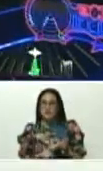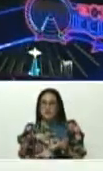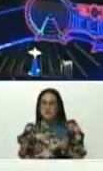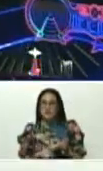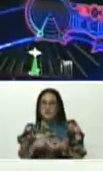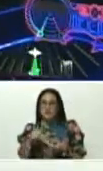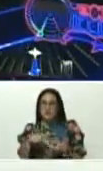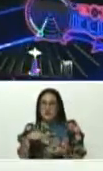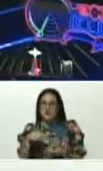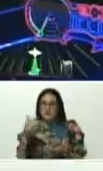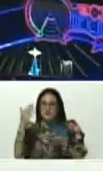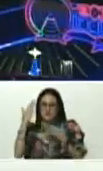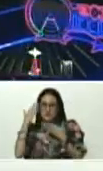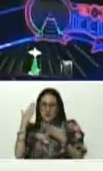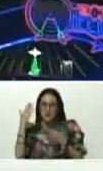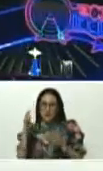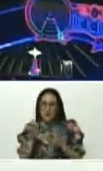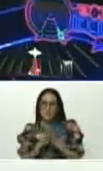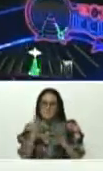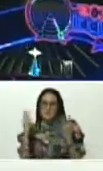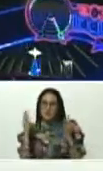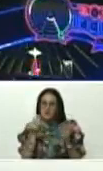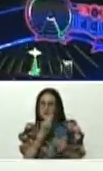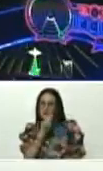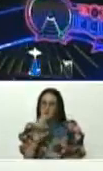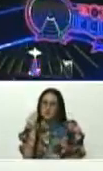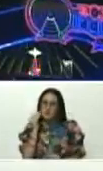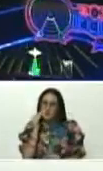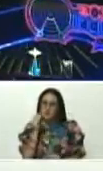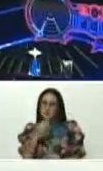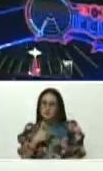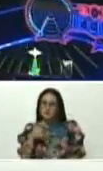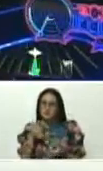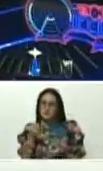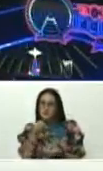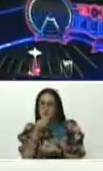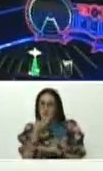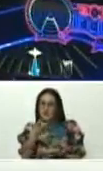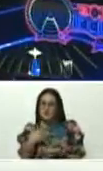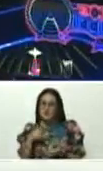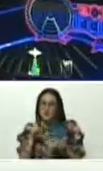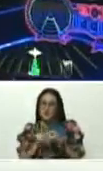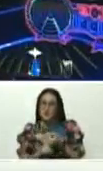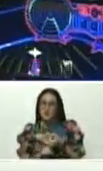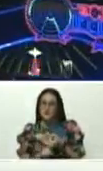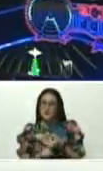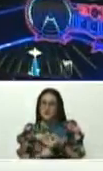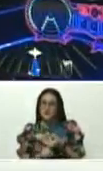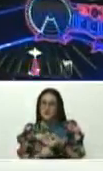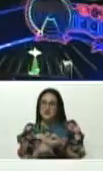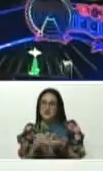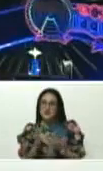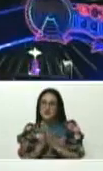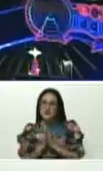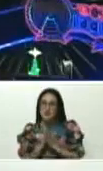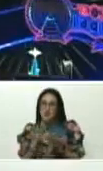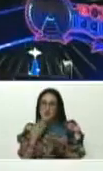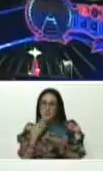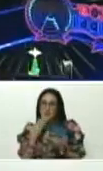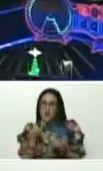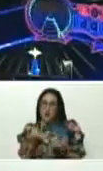desde aquí te mandamos un aplauso y un beso. Silita la bonita. Silita, recupérate.